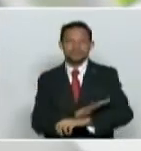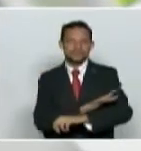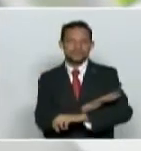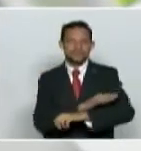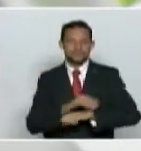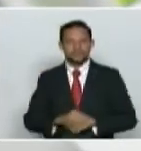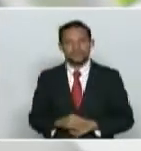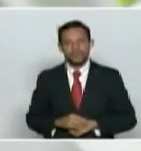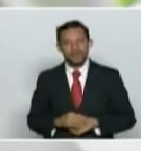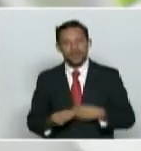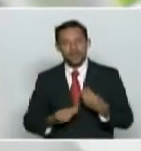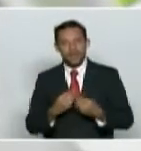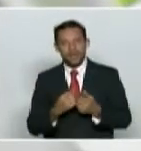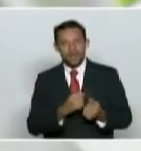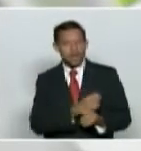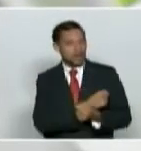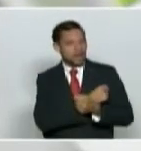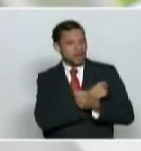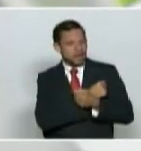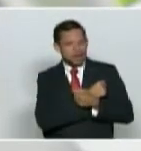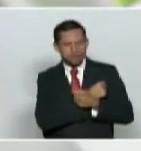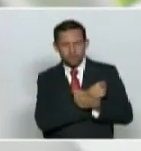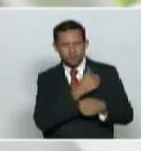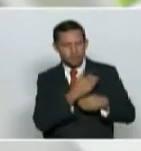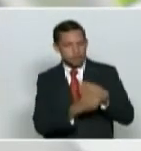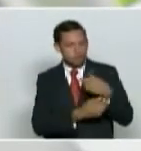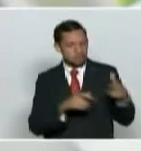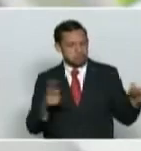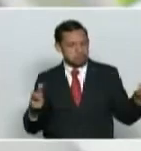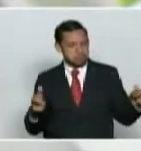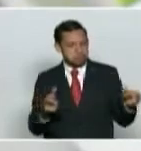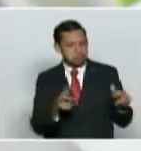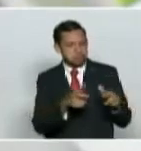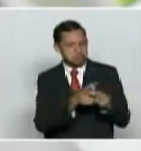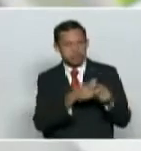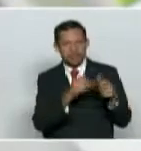que nuestro amor se derrumbó.